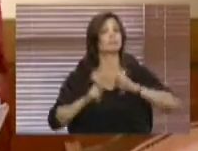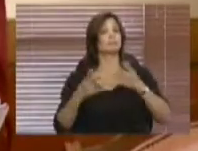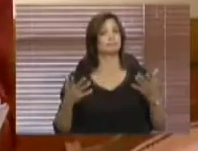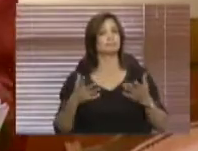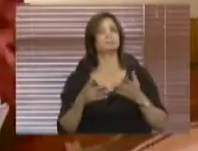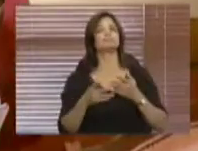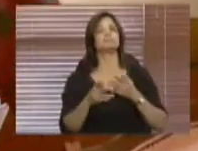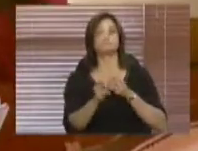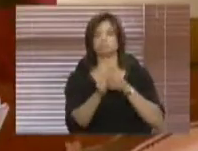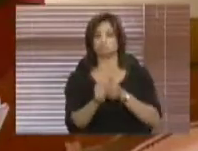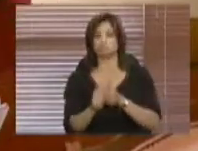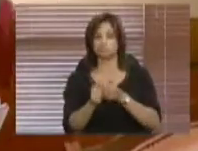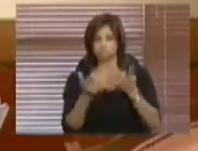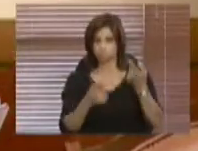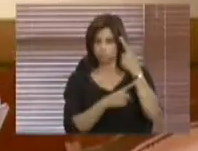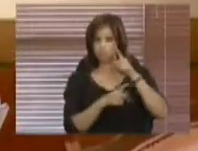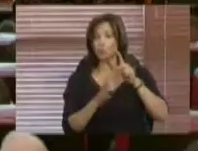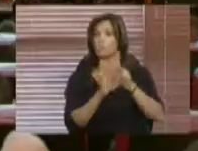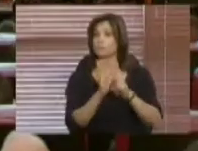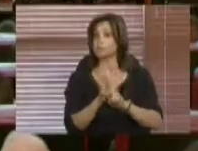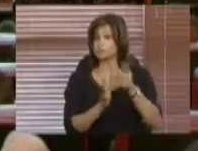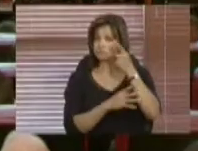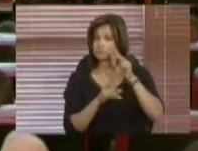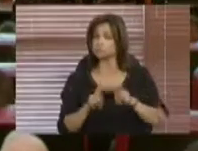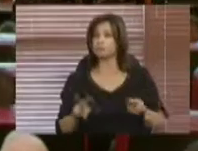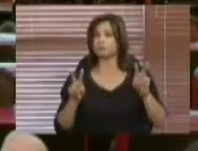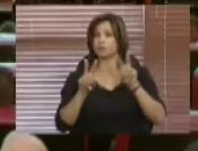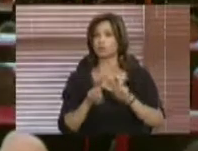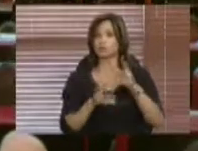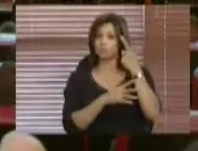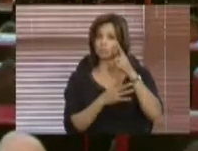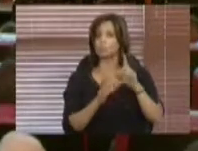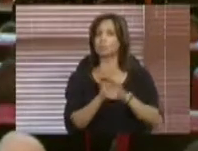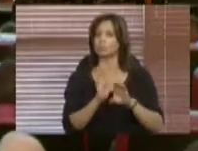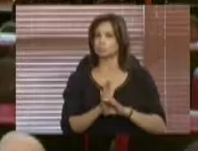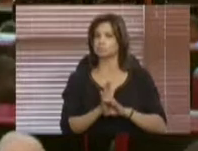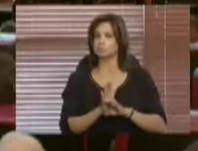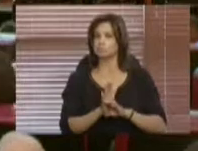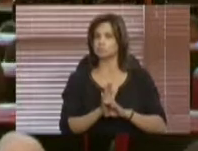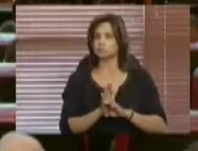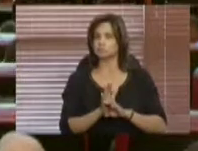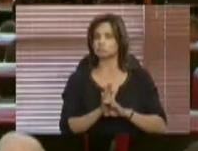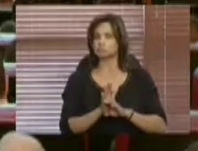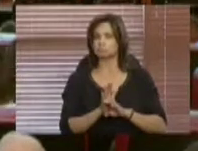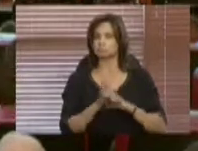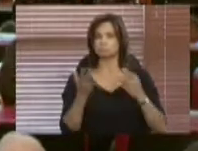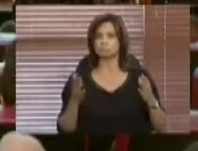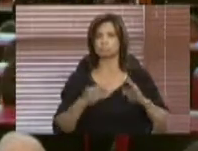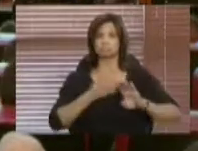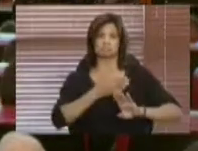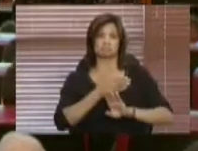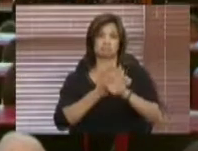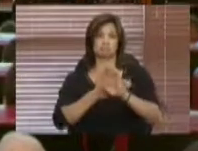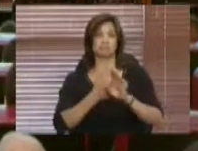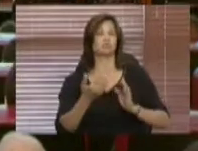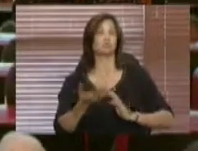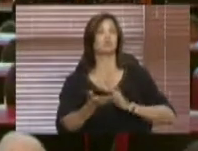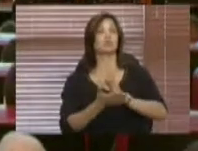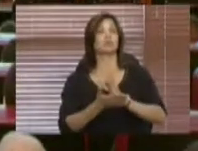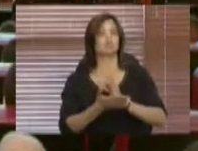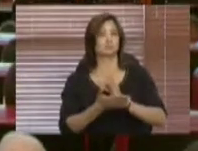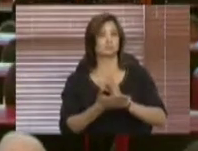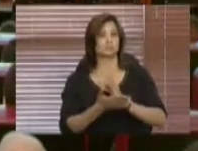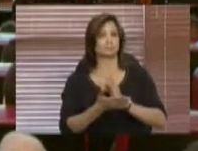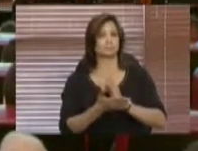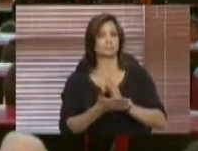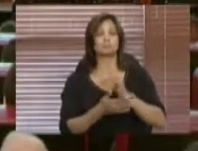en consonancia con principios y valores constitucionales. Protección de los derechos